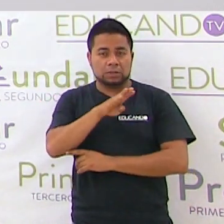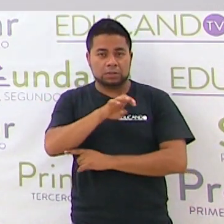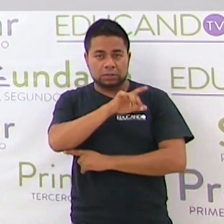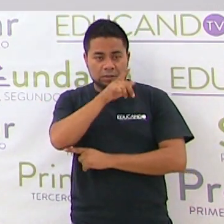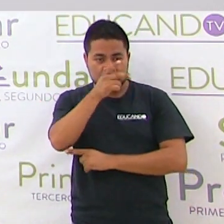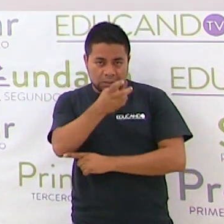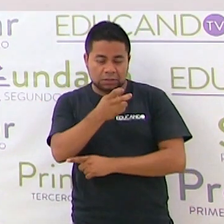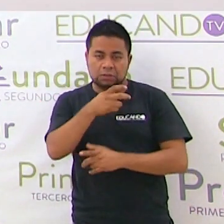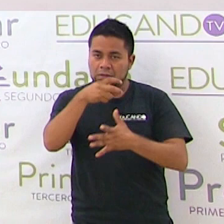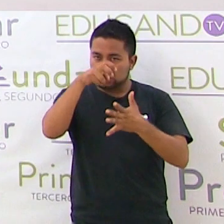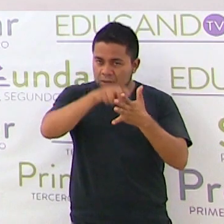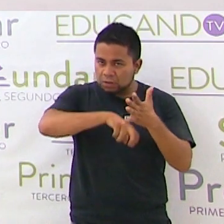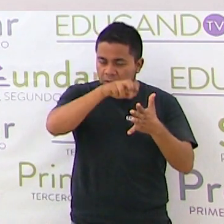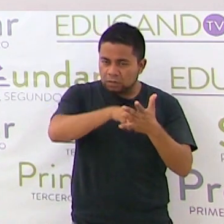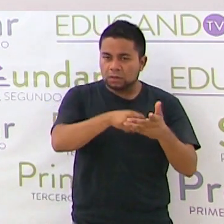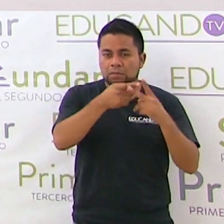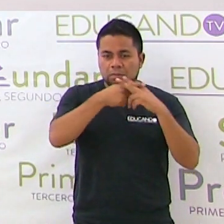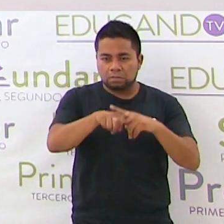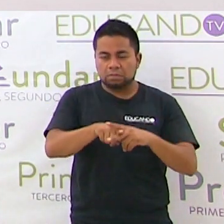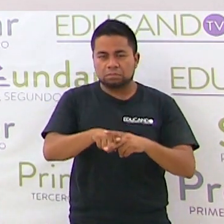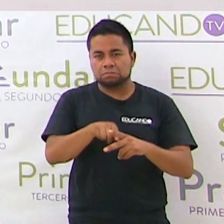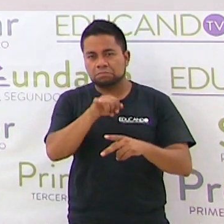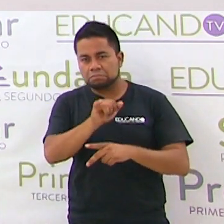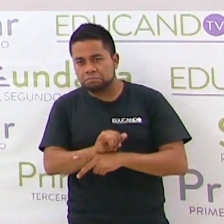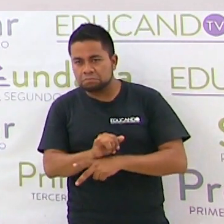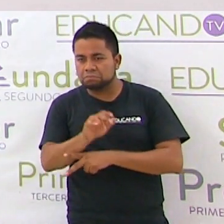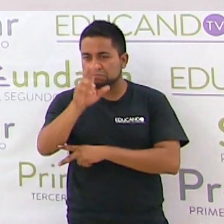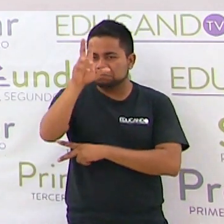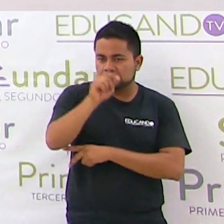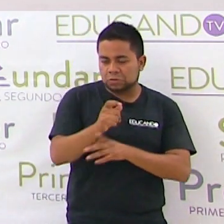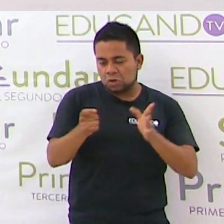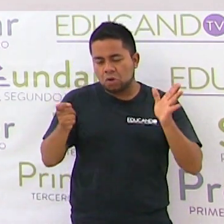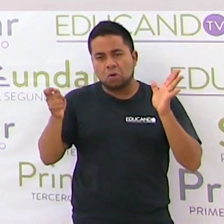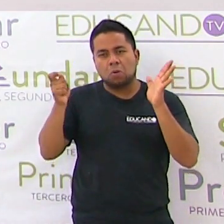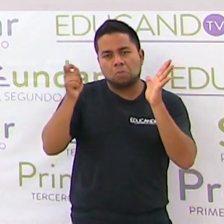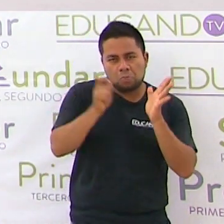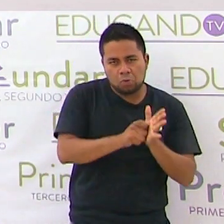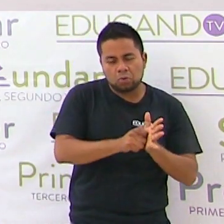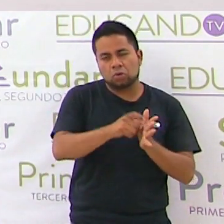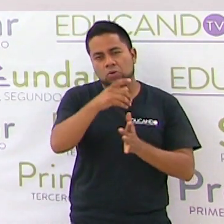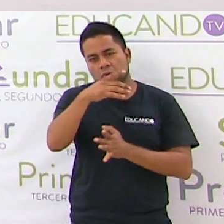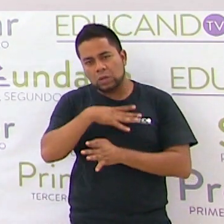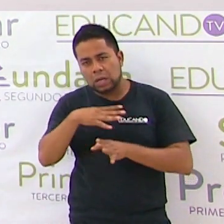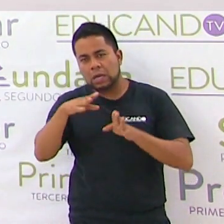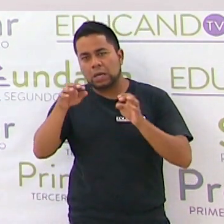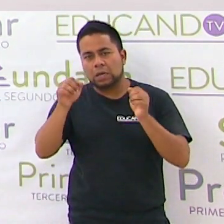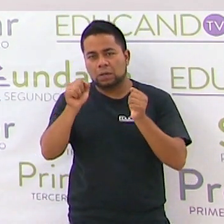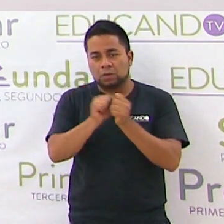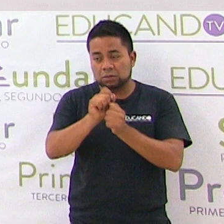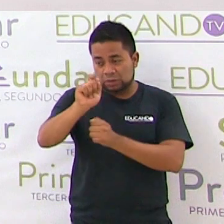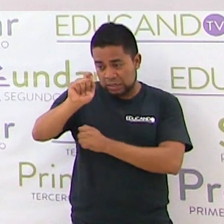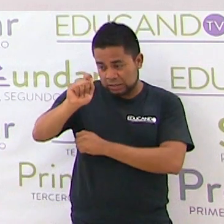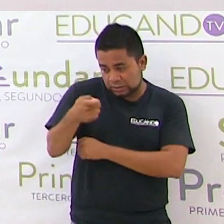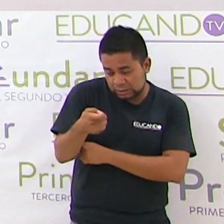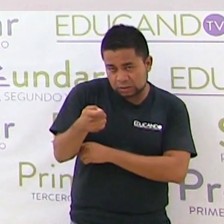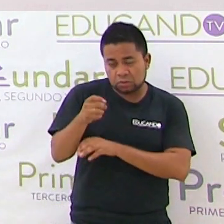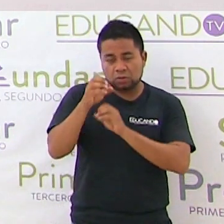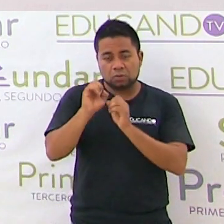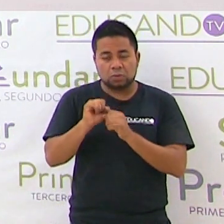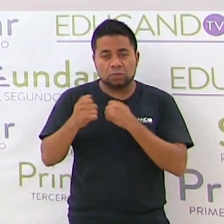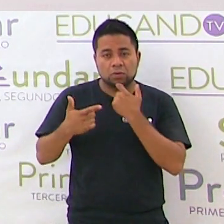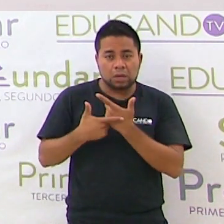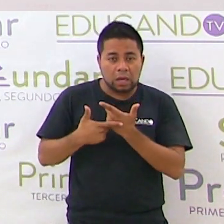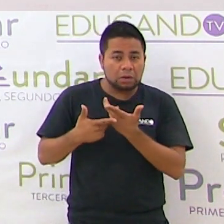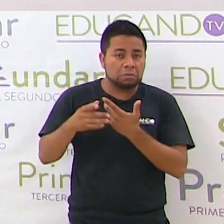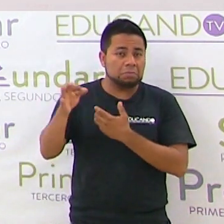corregir. No nos vamos a meter ahorita que si no tenía que ir el punto, que si tenía que ir con acento, que si tenía que